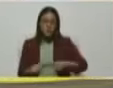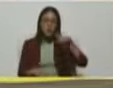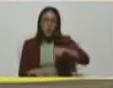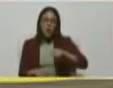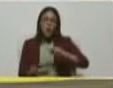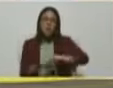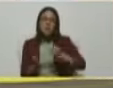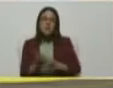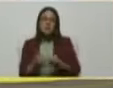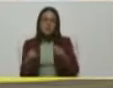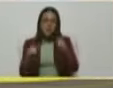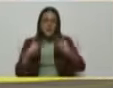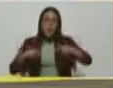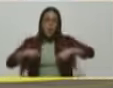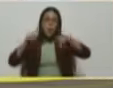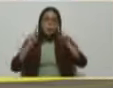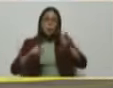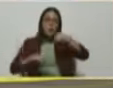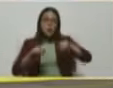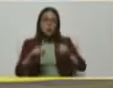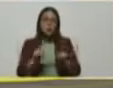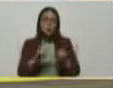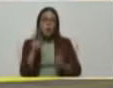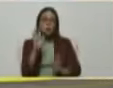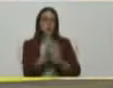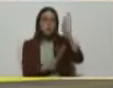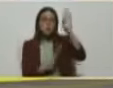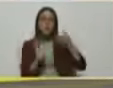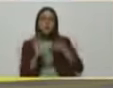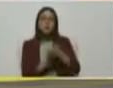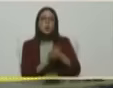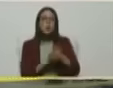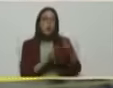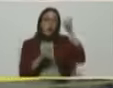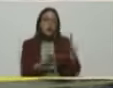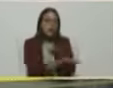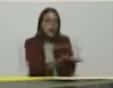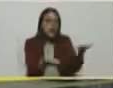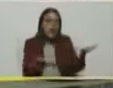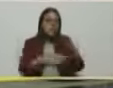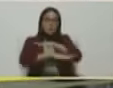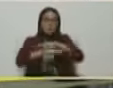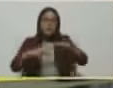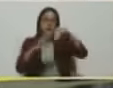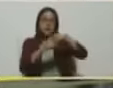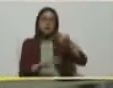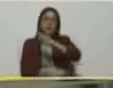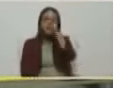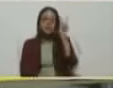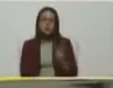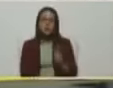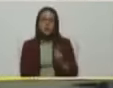van a permitir el desarrollo del campo Cocuina de la plataforma del TANA venezolana.